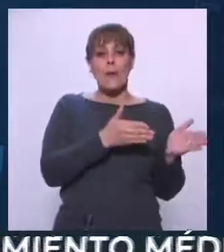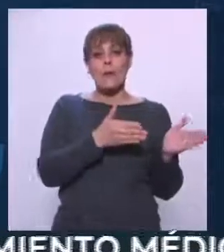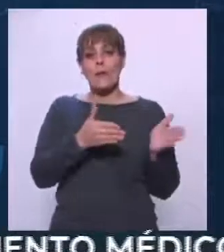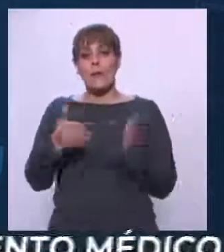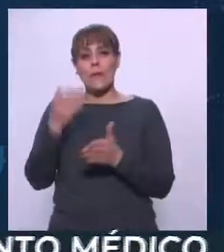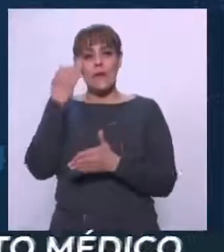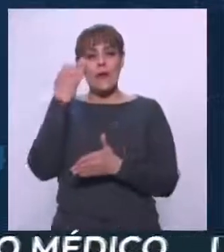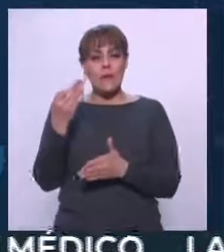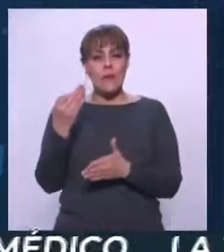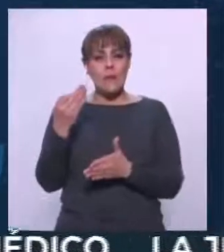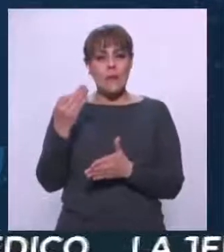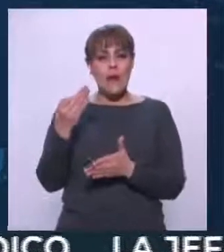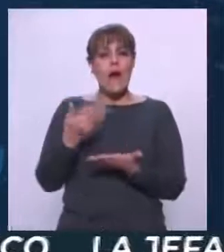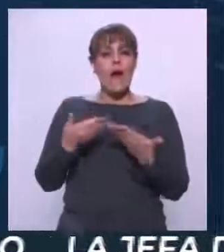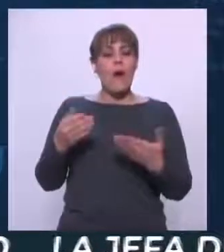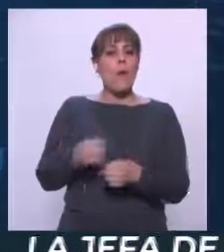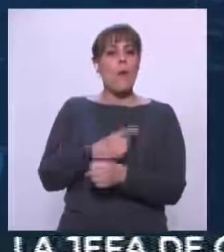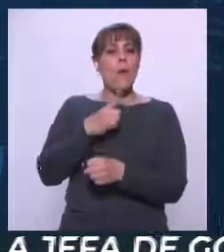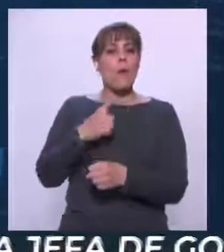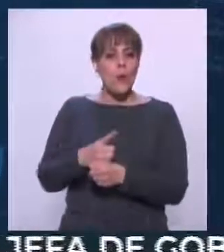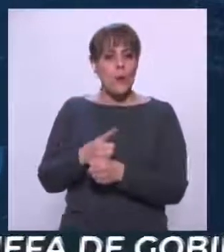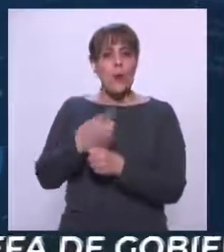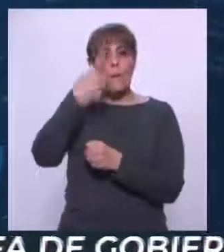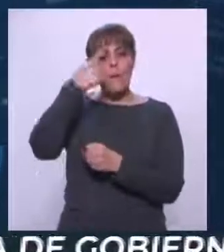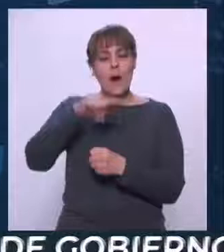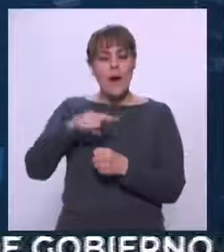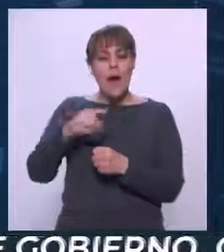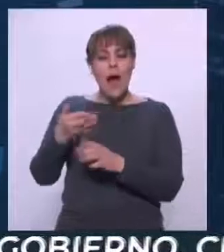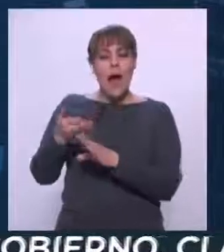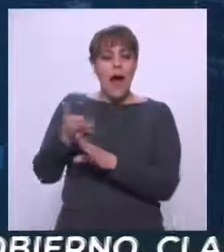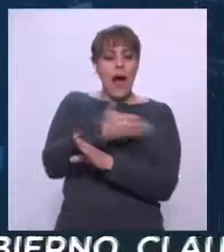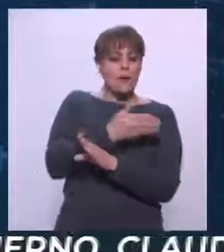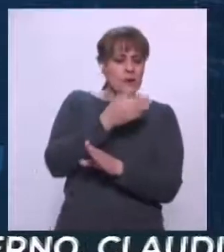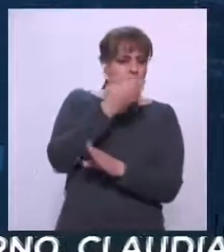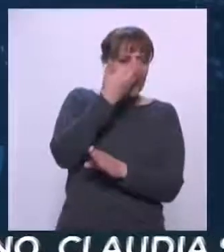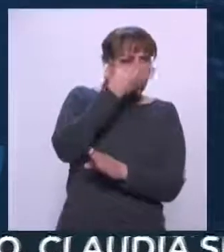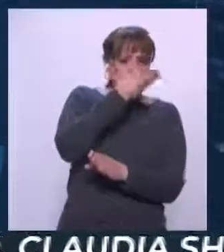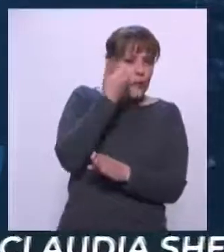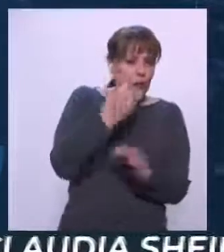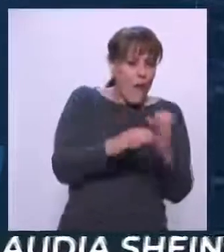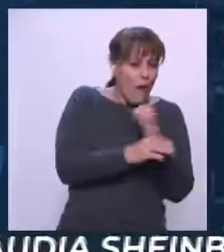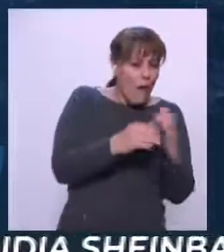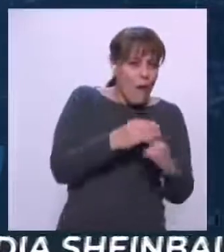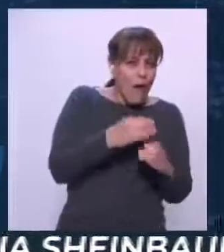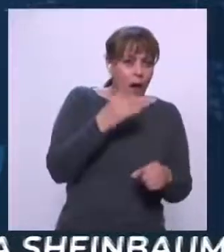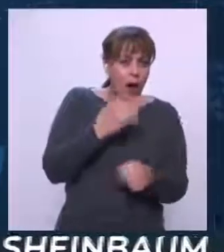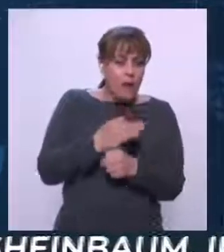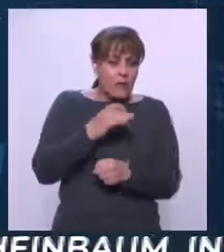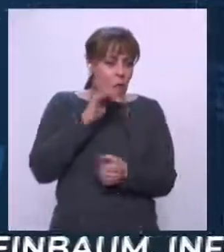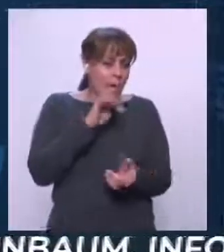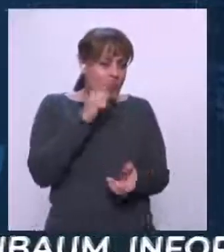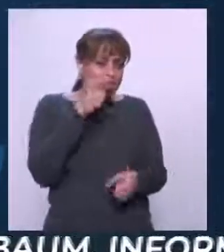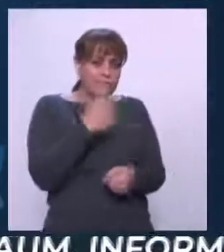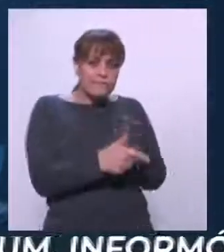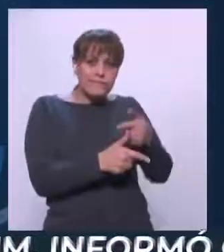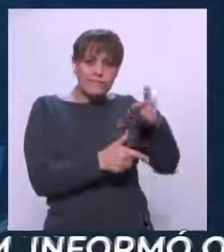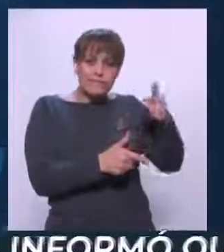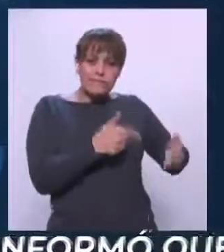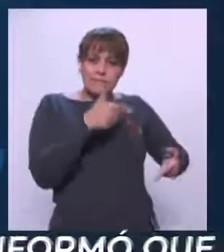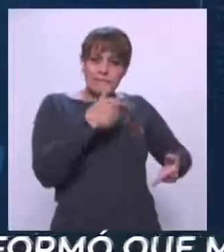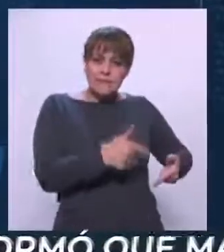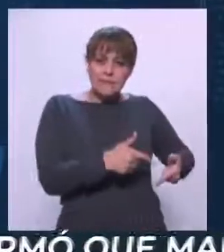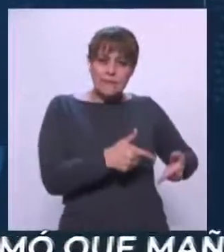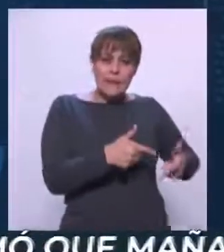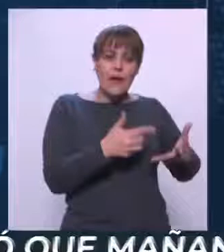a que elementos que en su momento no se conocieron, pues se vayan descubriendo,